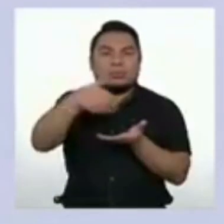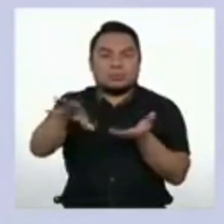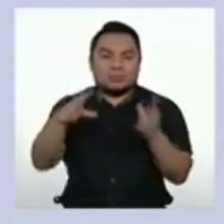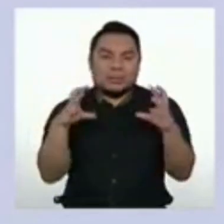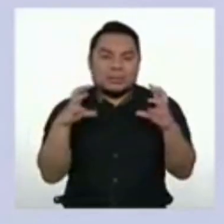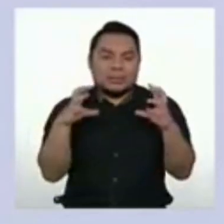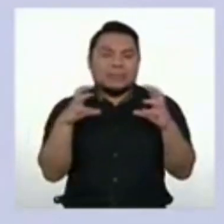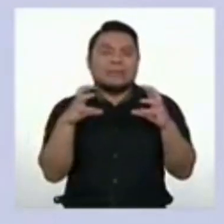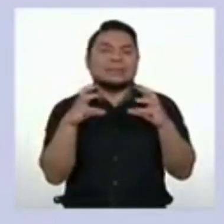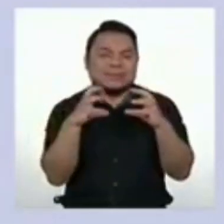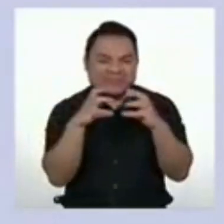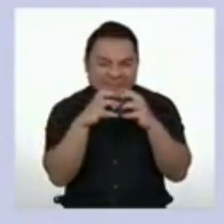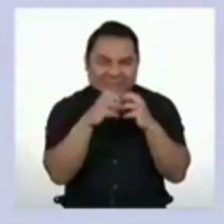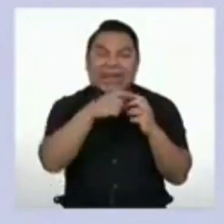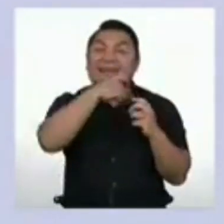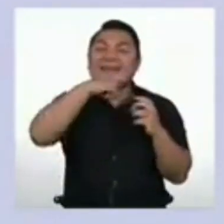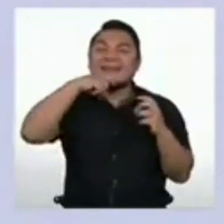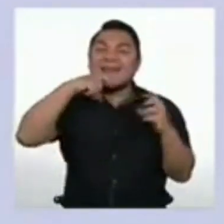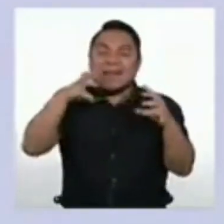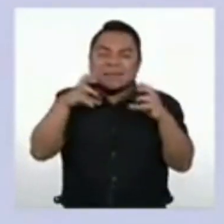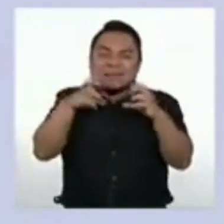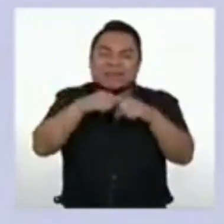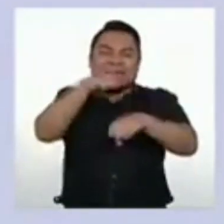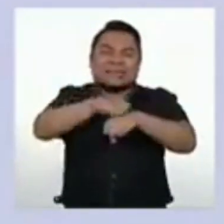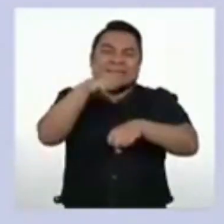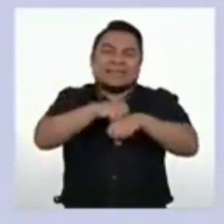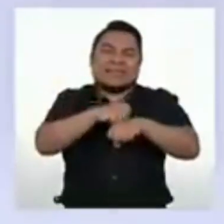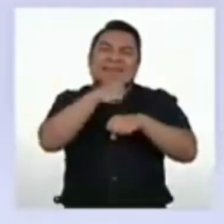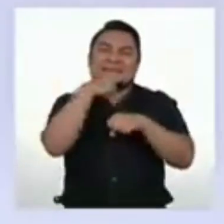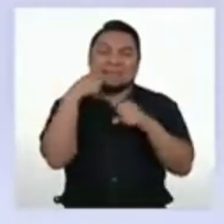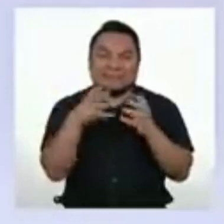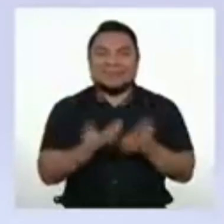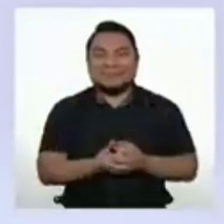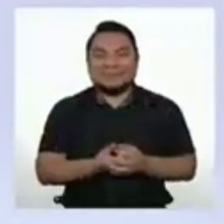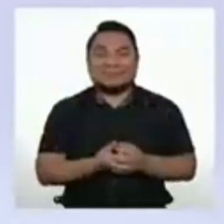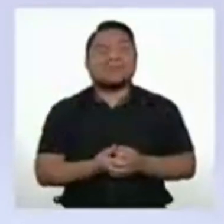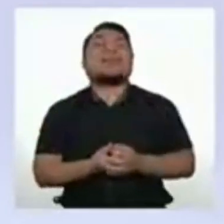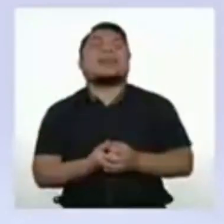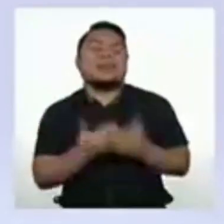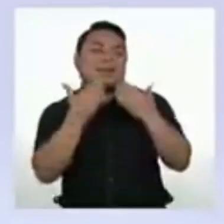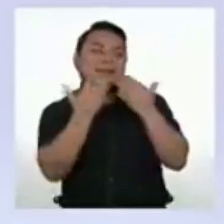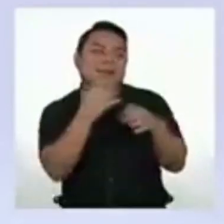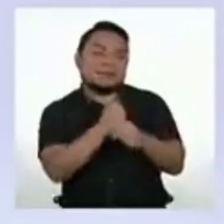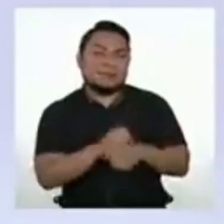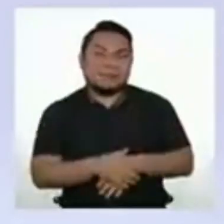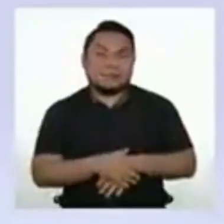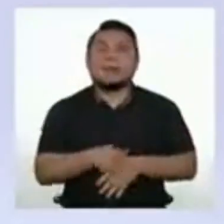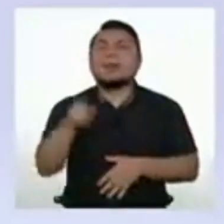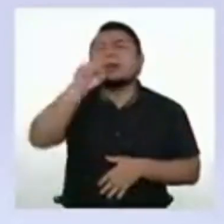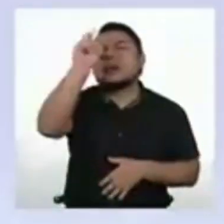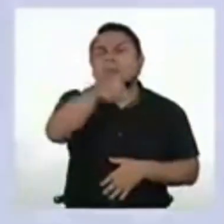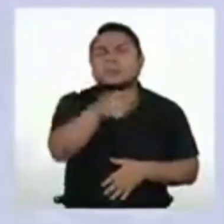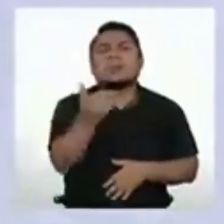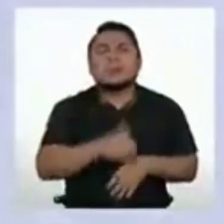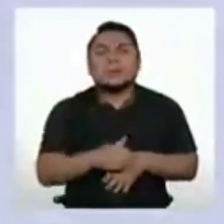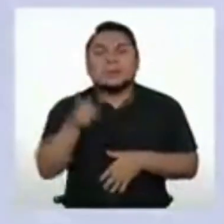Es así como la carne se deshidrata y obtenemos el charqui. Gracias, profesor, por este gran resumen. Y, profesor, una pregunta